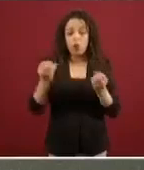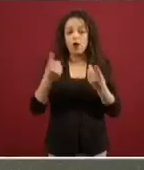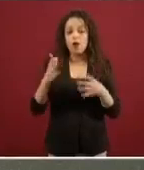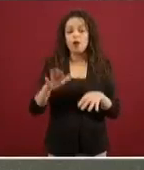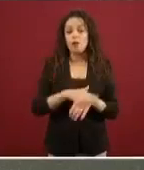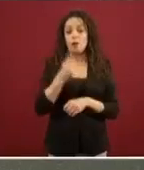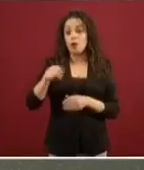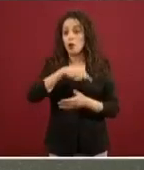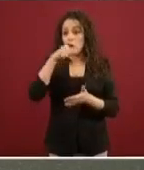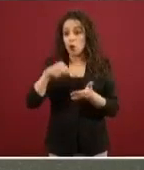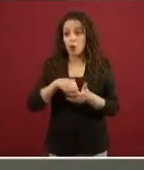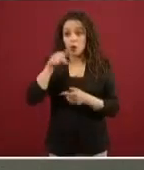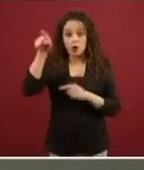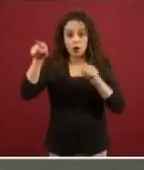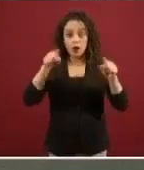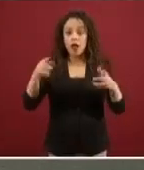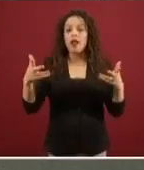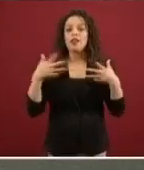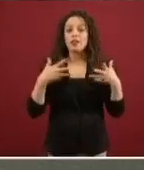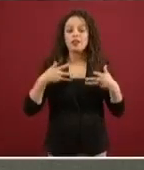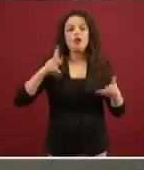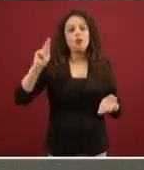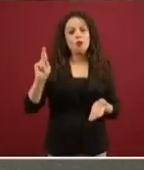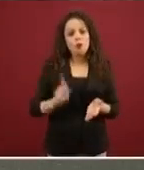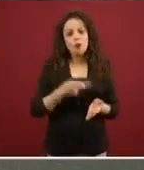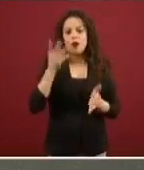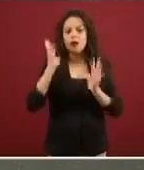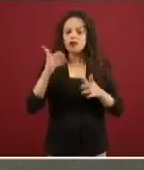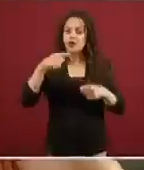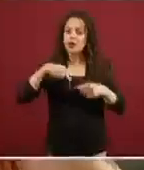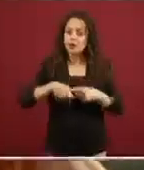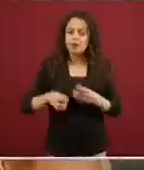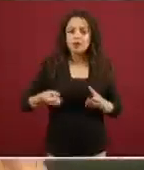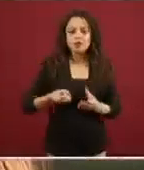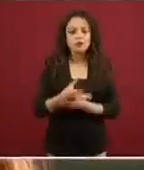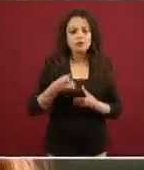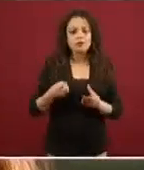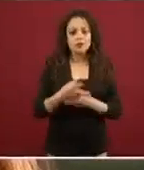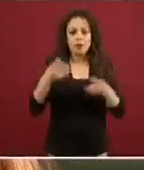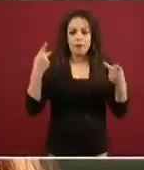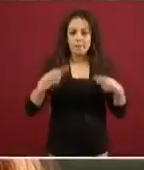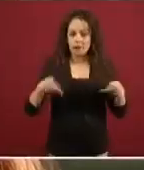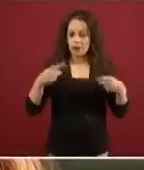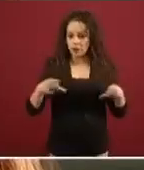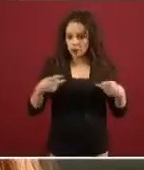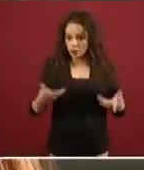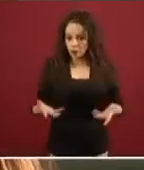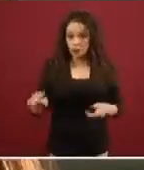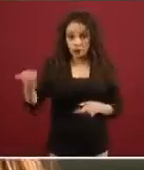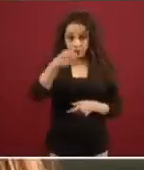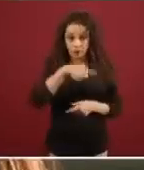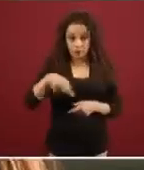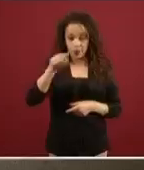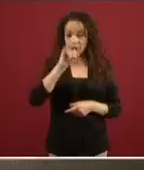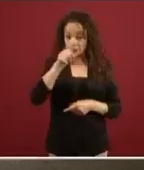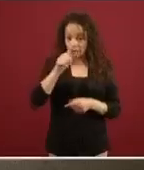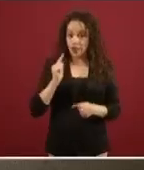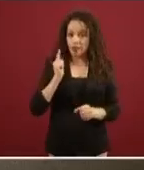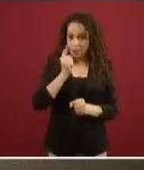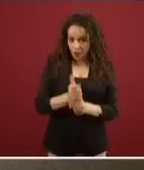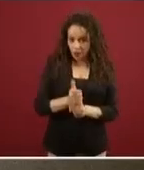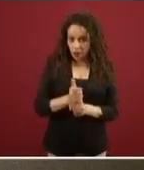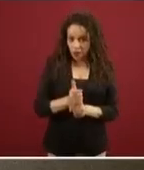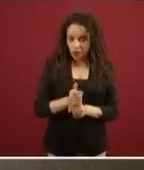a salir nuevamente. Algo está pasando, no sé, tal vez saber si ustedes perciben esto o no. Gracias, doctor.